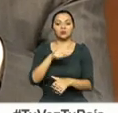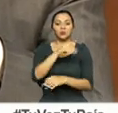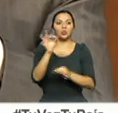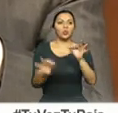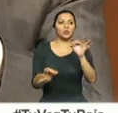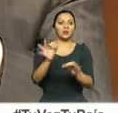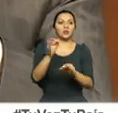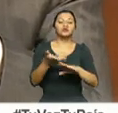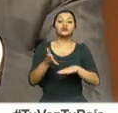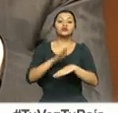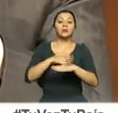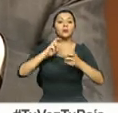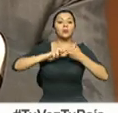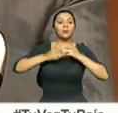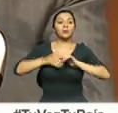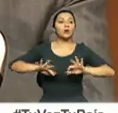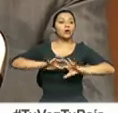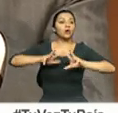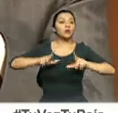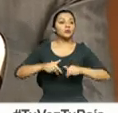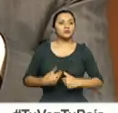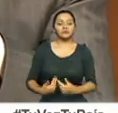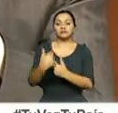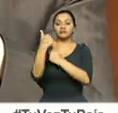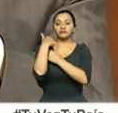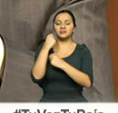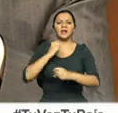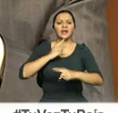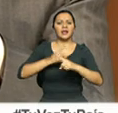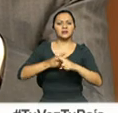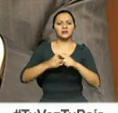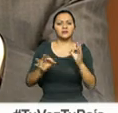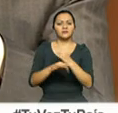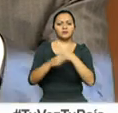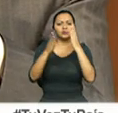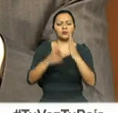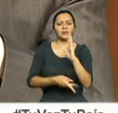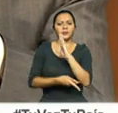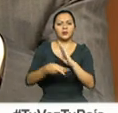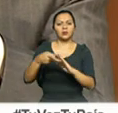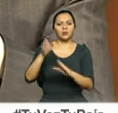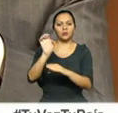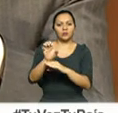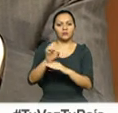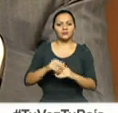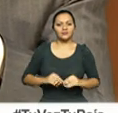Mera sobre el caso de corrupción que involucra a un exfuncionario de Petroecuador.